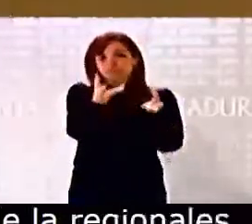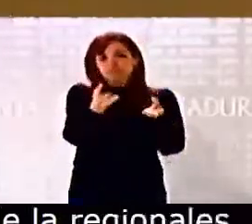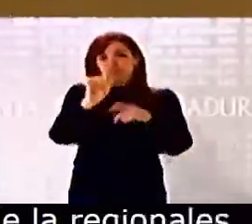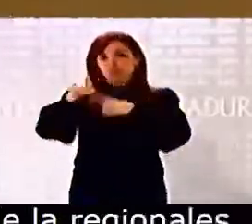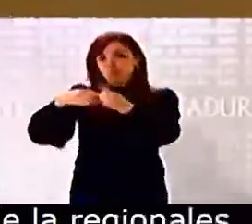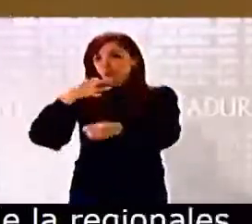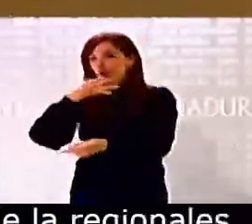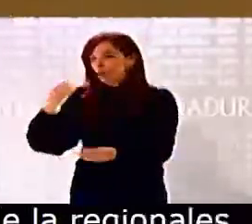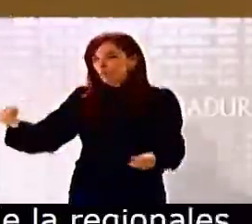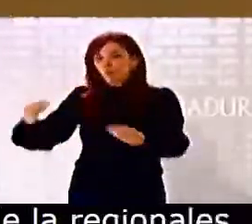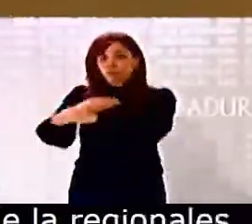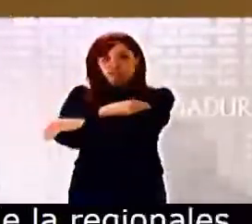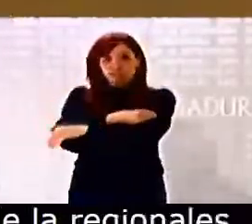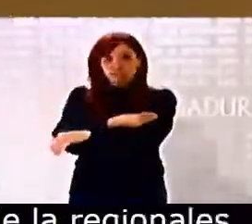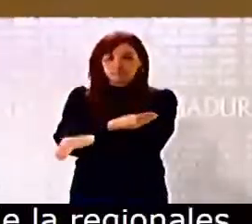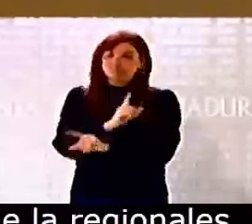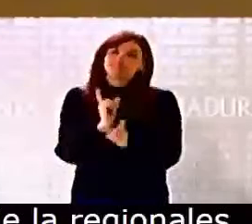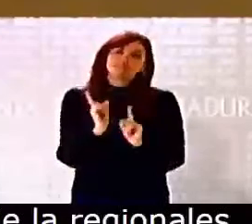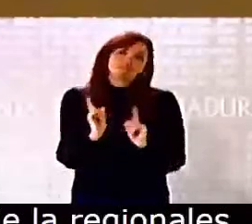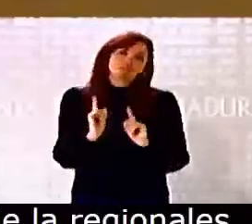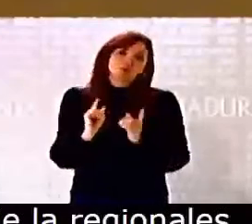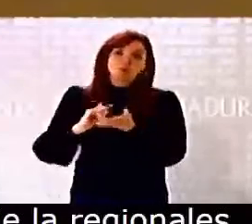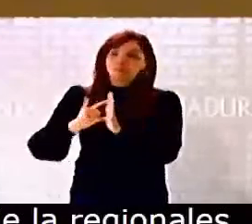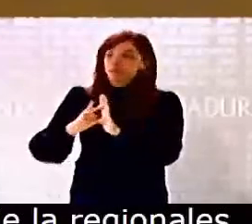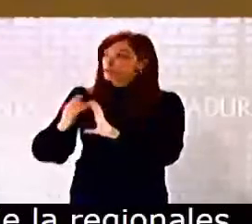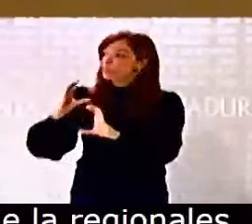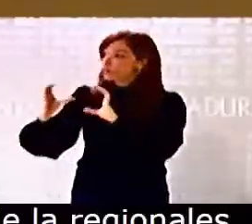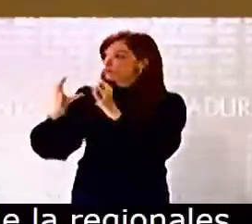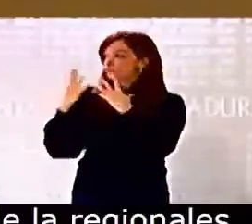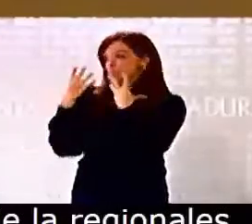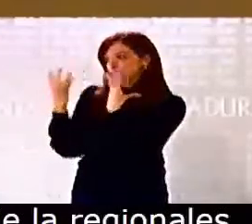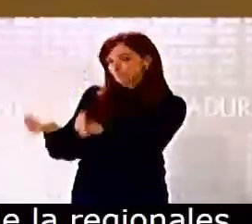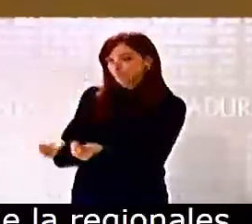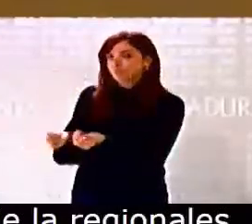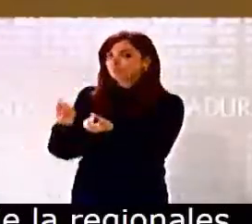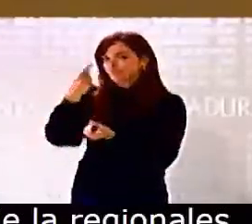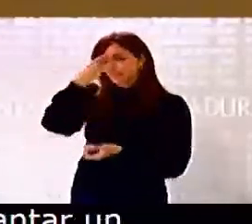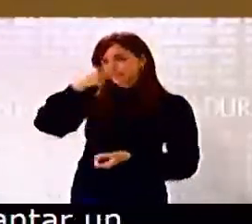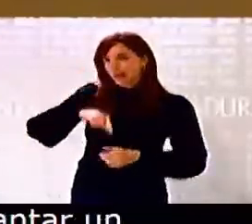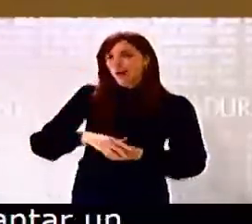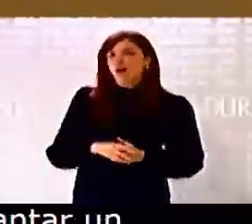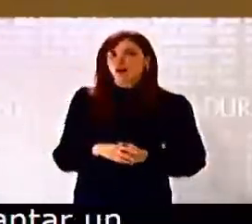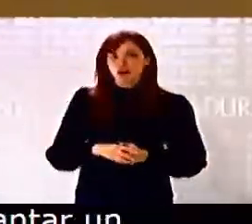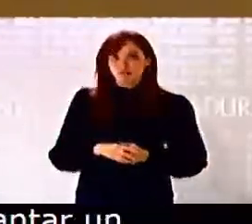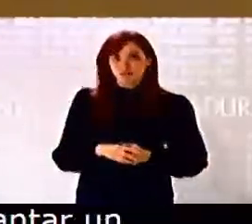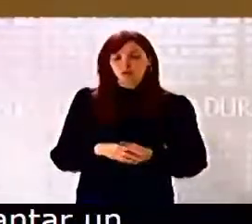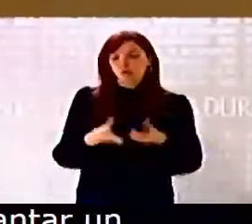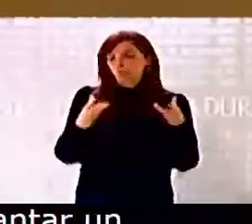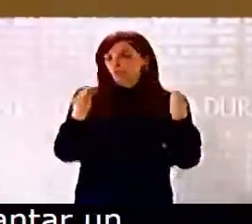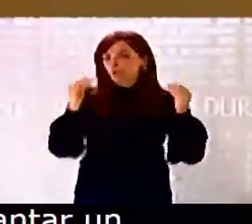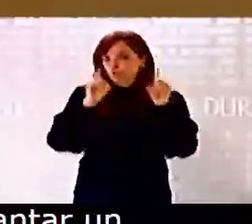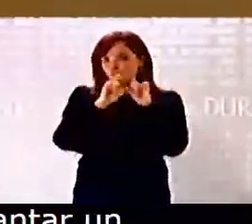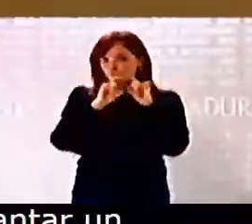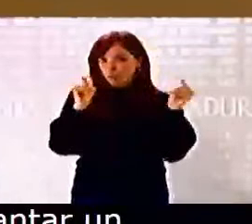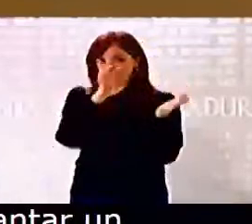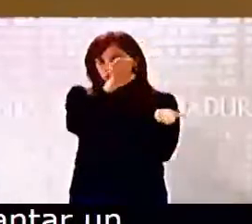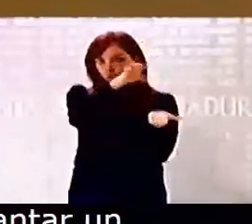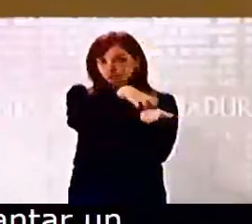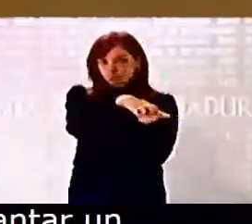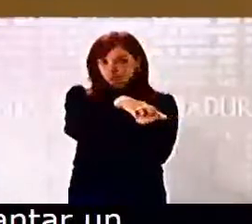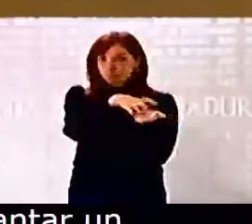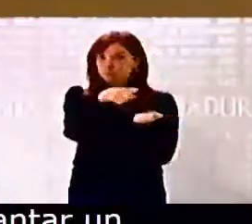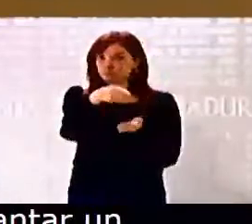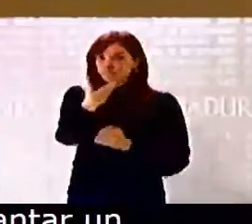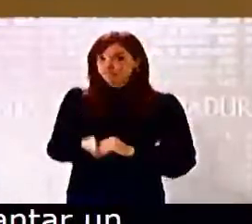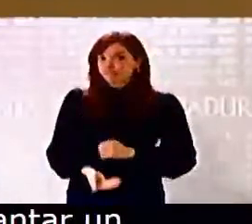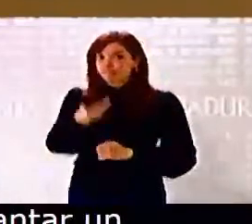¿no? Yo creo que los medios son comprensibles también y conocedores de la cantidad de empresarios y del sector